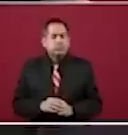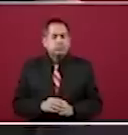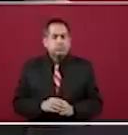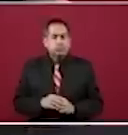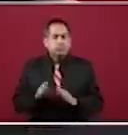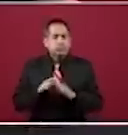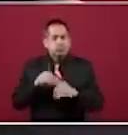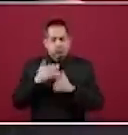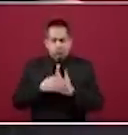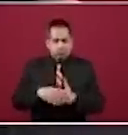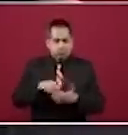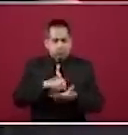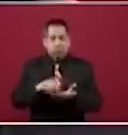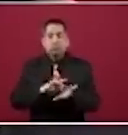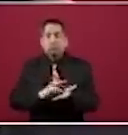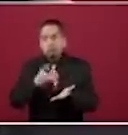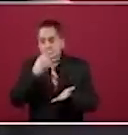en la compra de medicamentos.